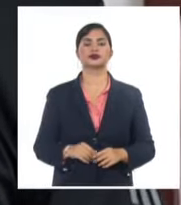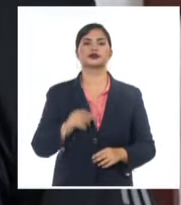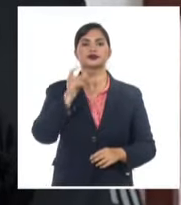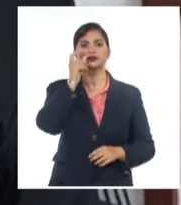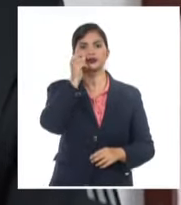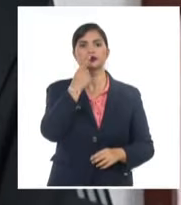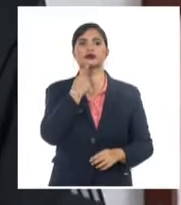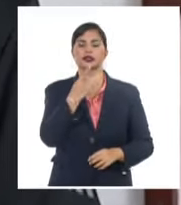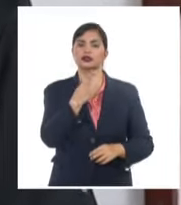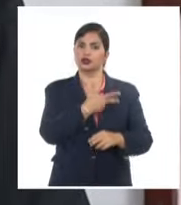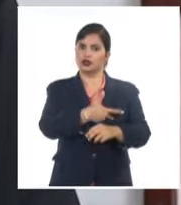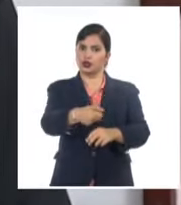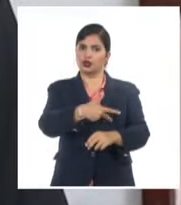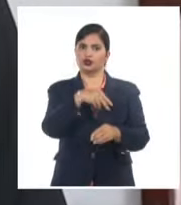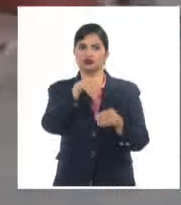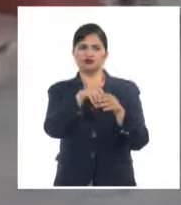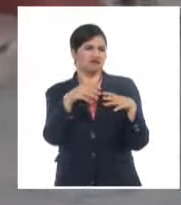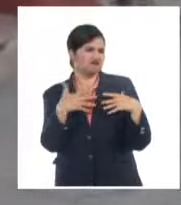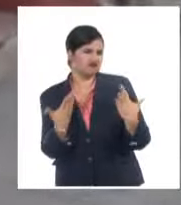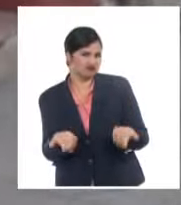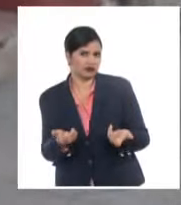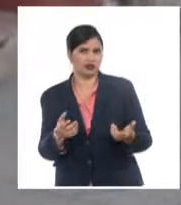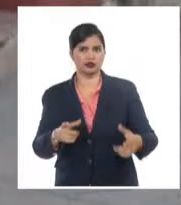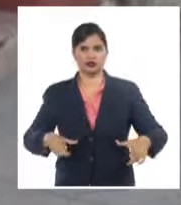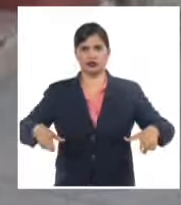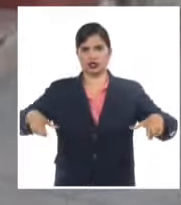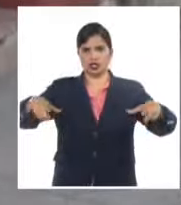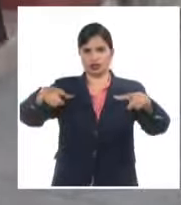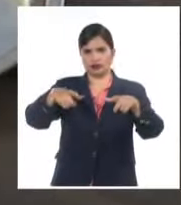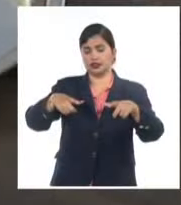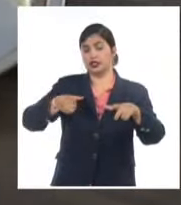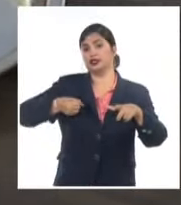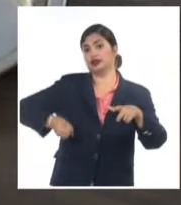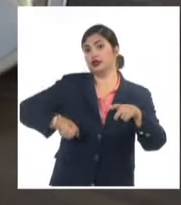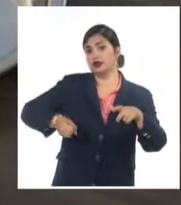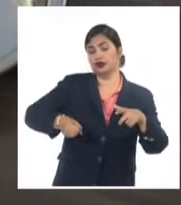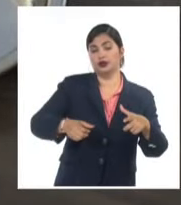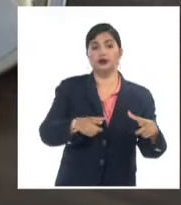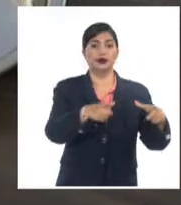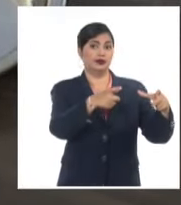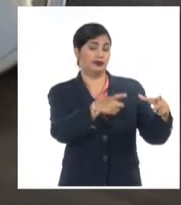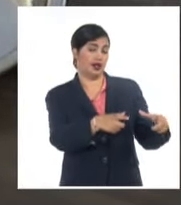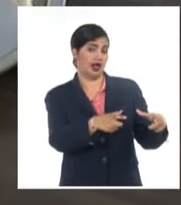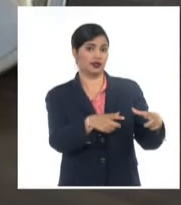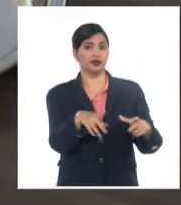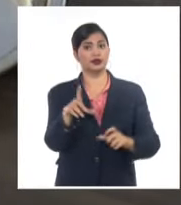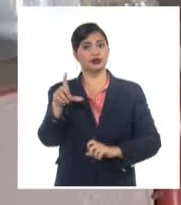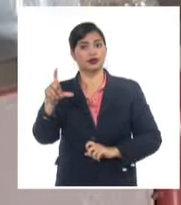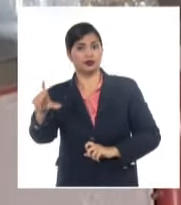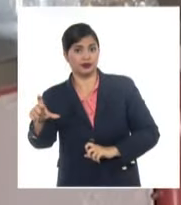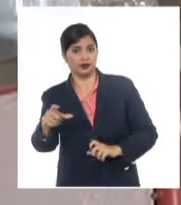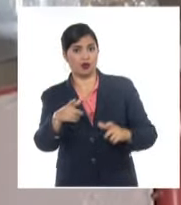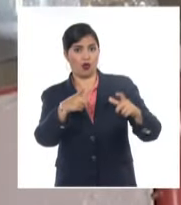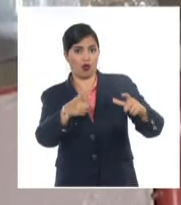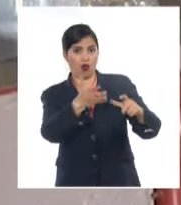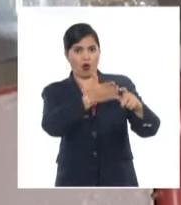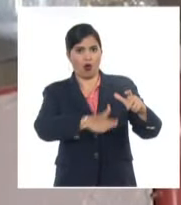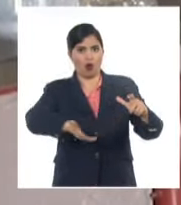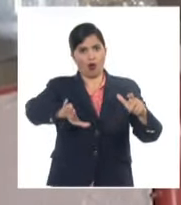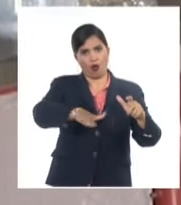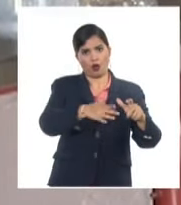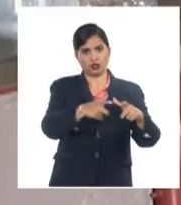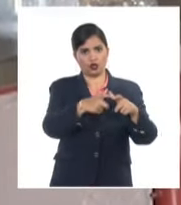contiene cubo, plato, plato hondo, plato llano, la cantina del